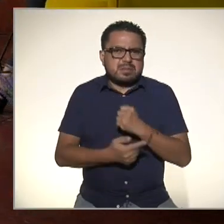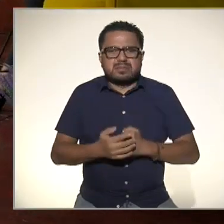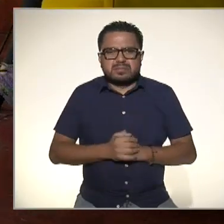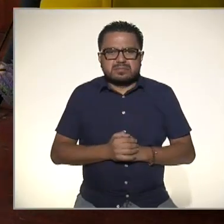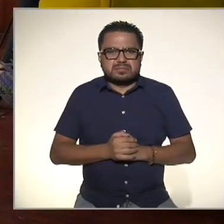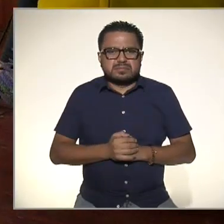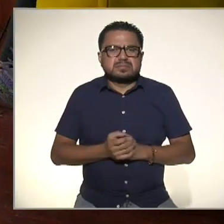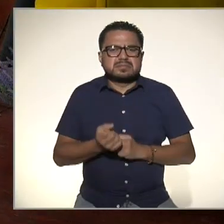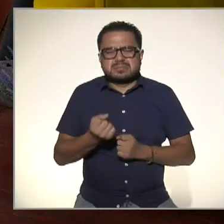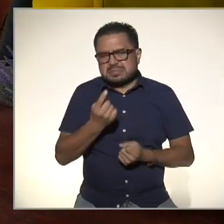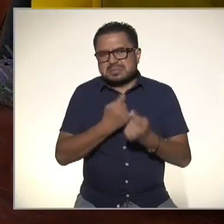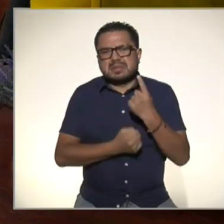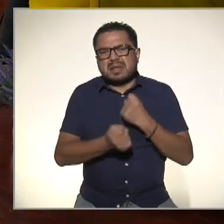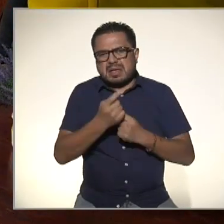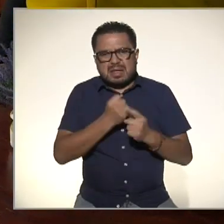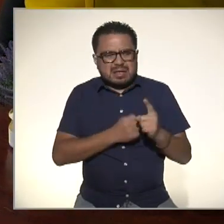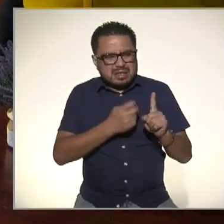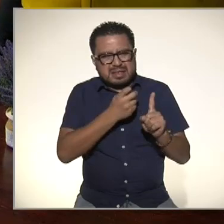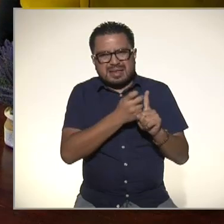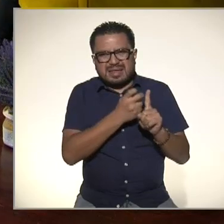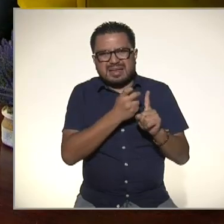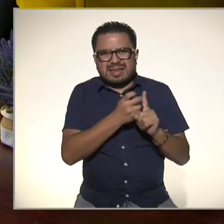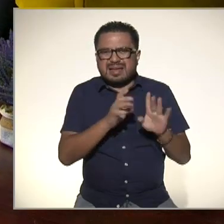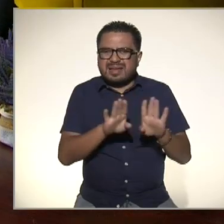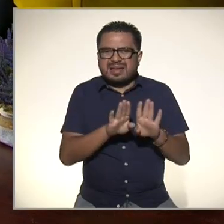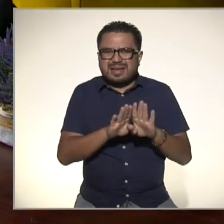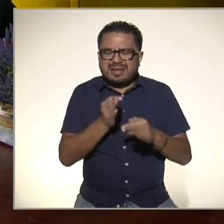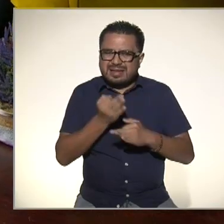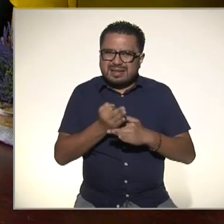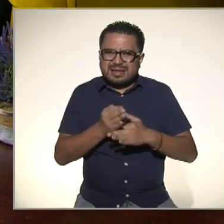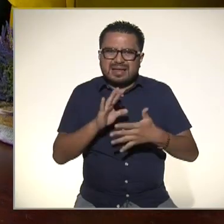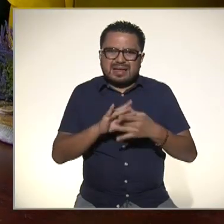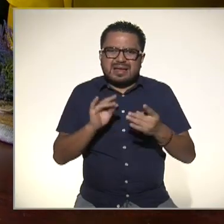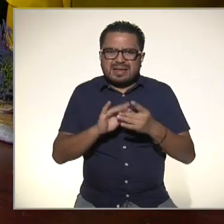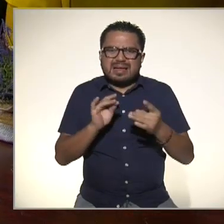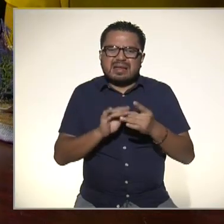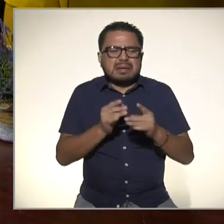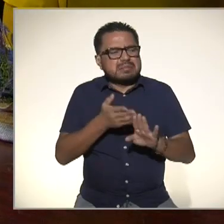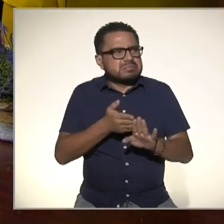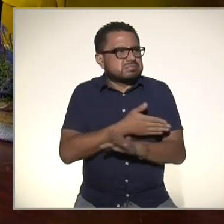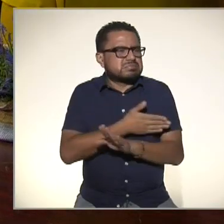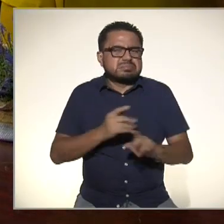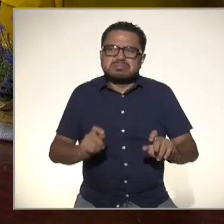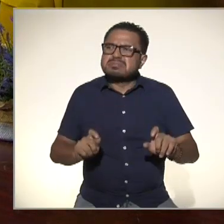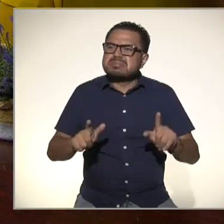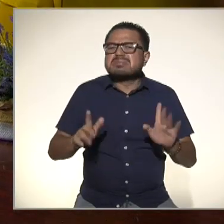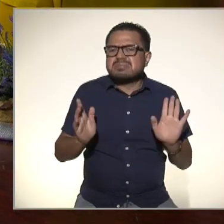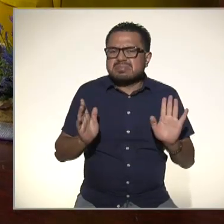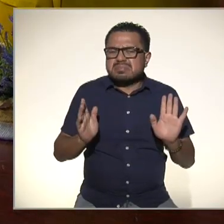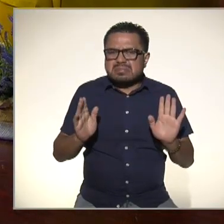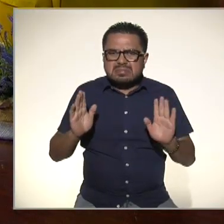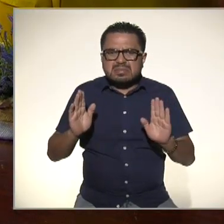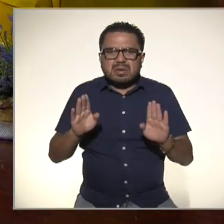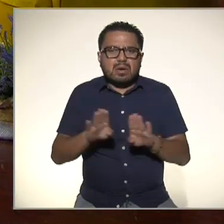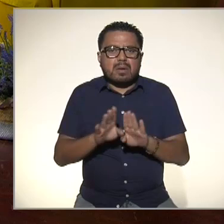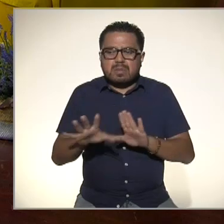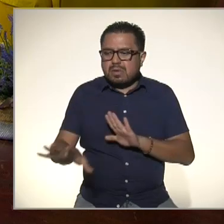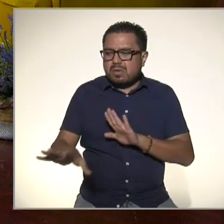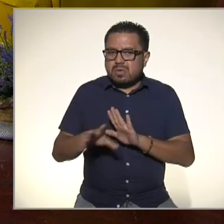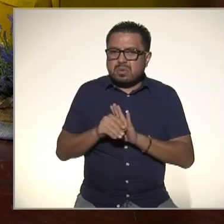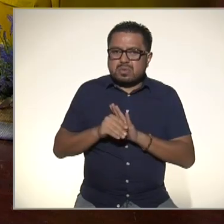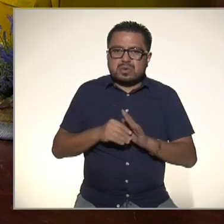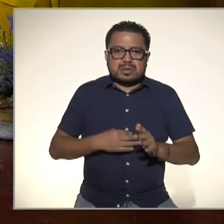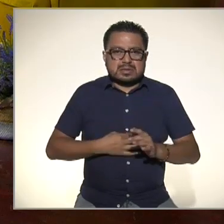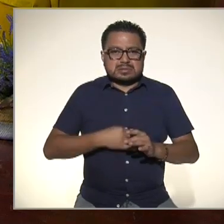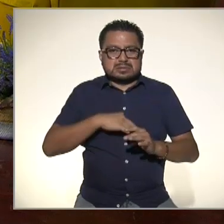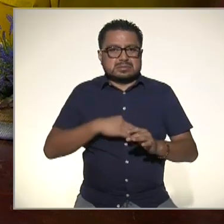Y algunas de ellas, incluso, como lo hemos platicado en alguna ocasión, pues son desde enfermedades de transmisión sexual, que